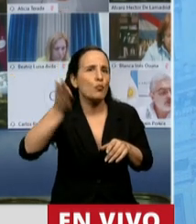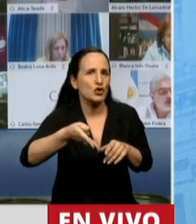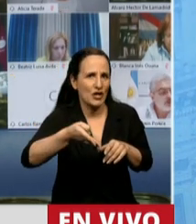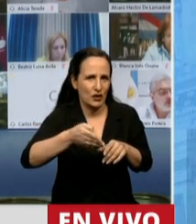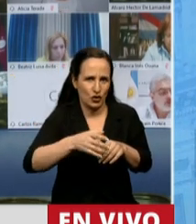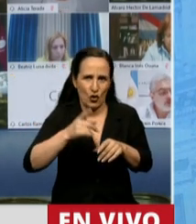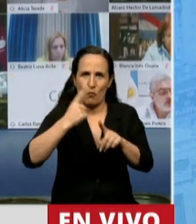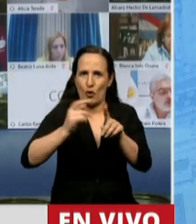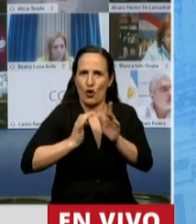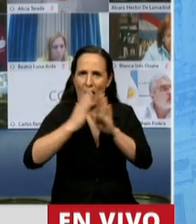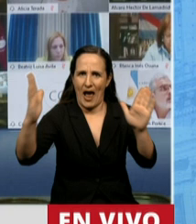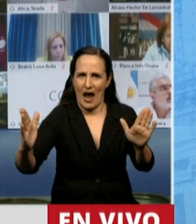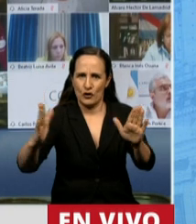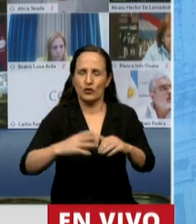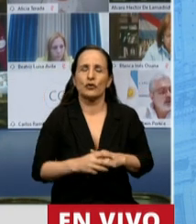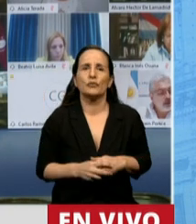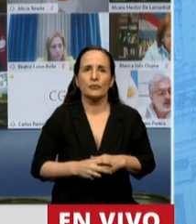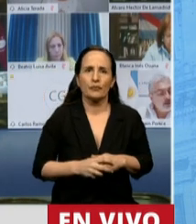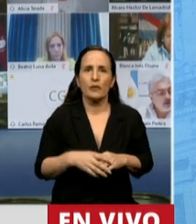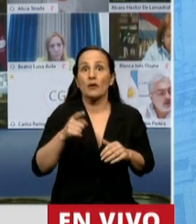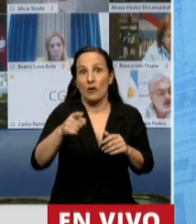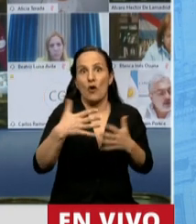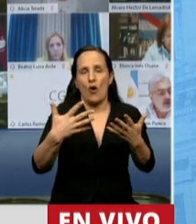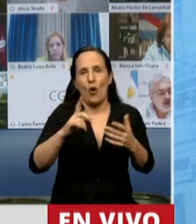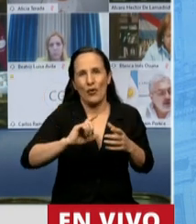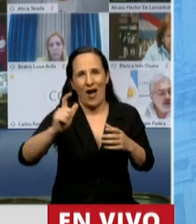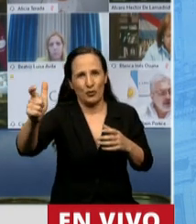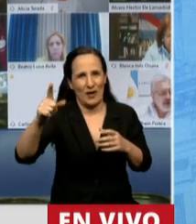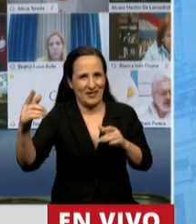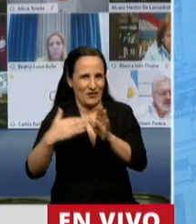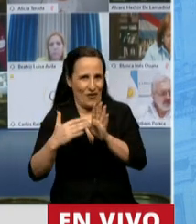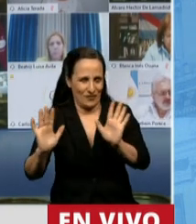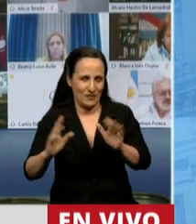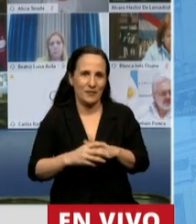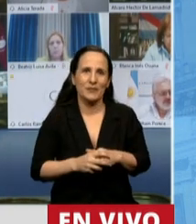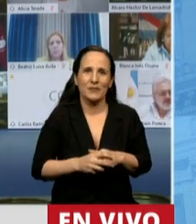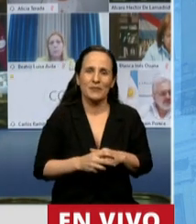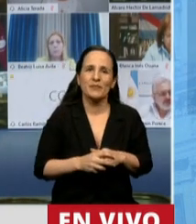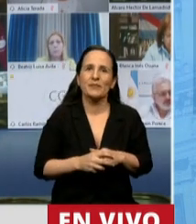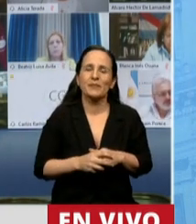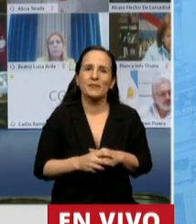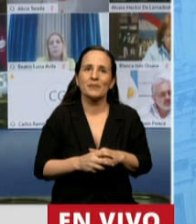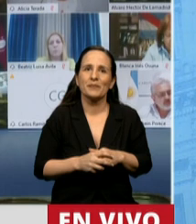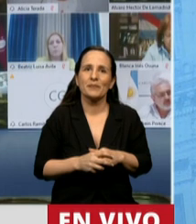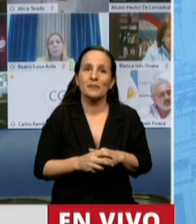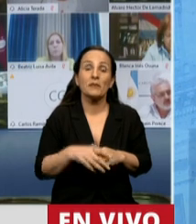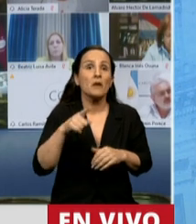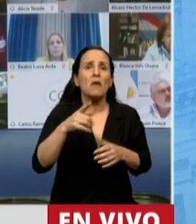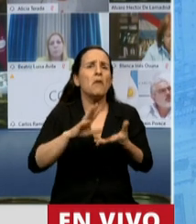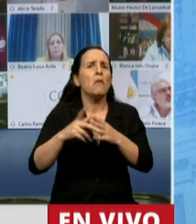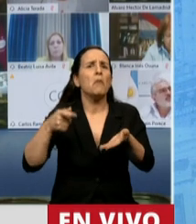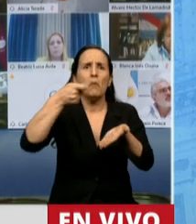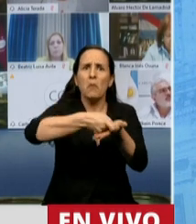1% anual actualizado por el c las amortizaciones se pagarán en forma